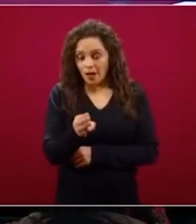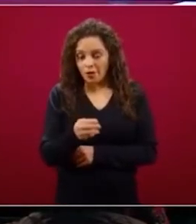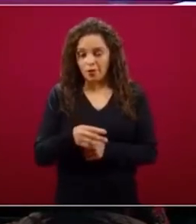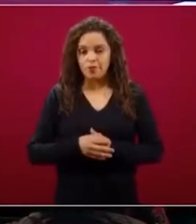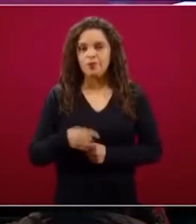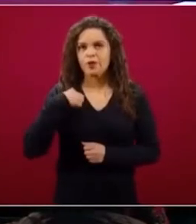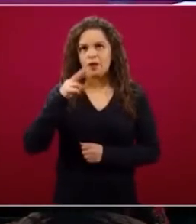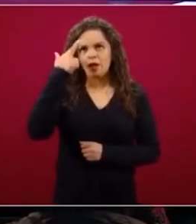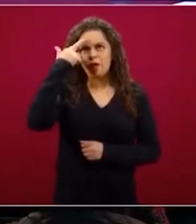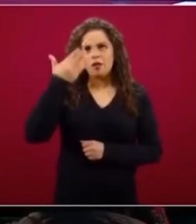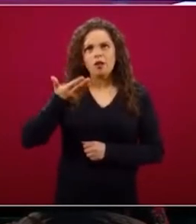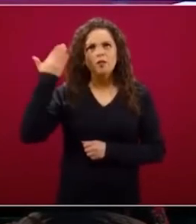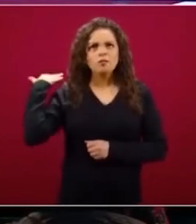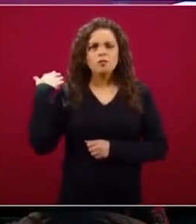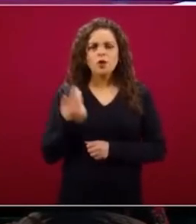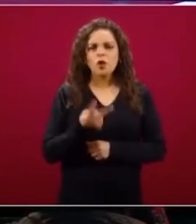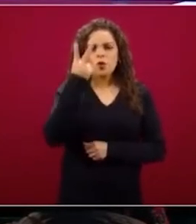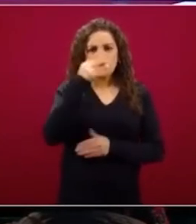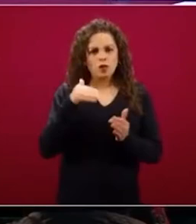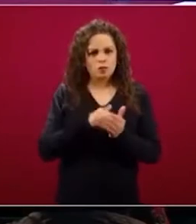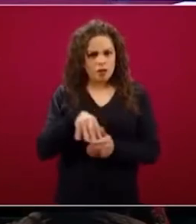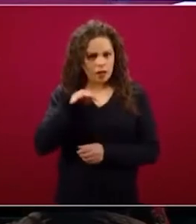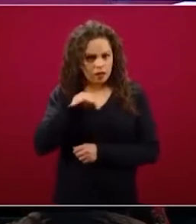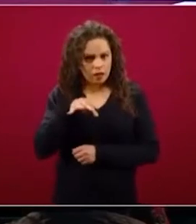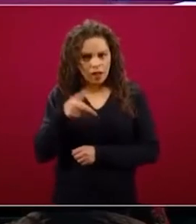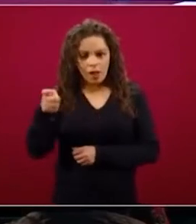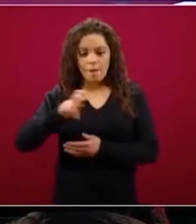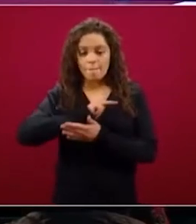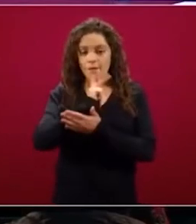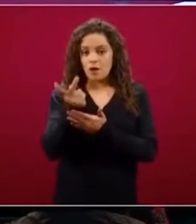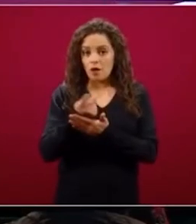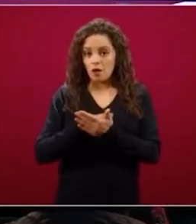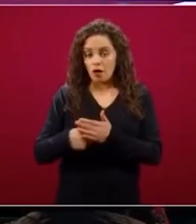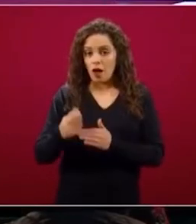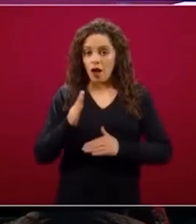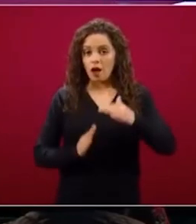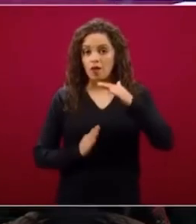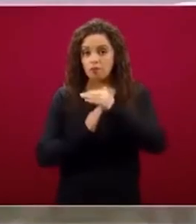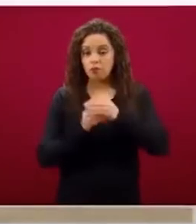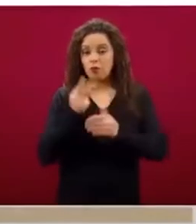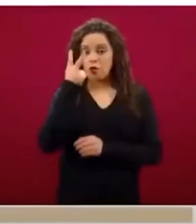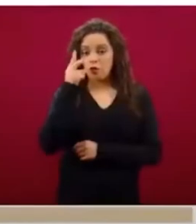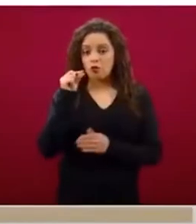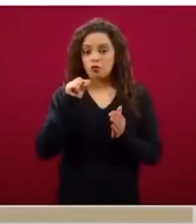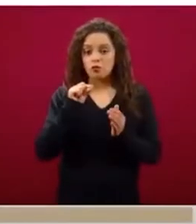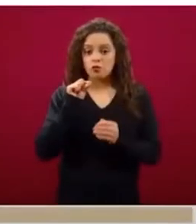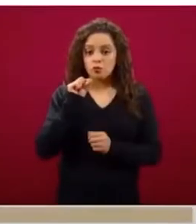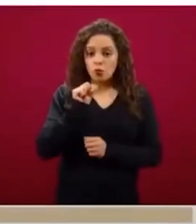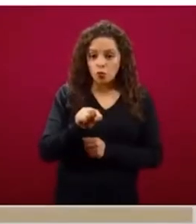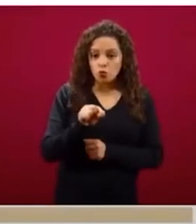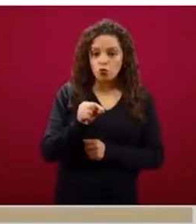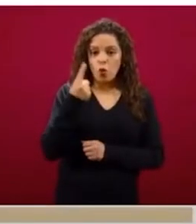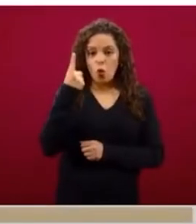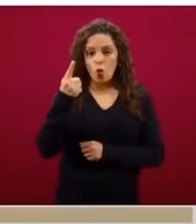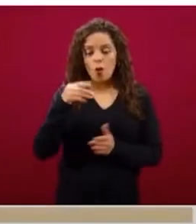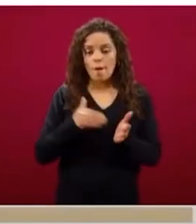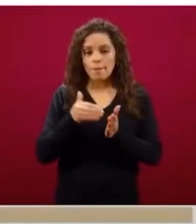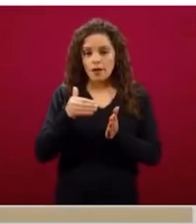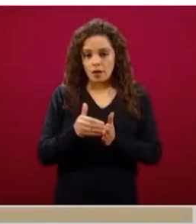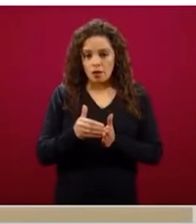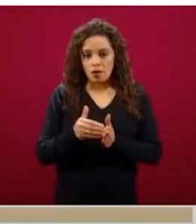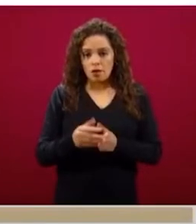a ustedes que en el 2019 el programa tiene una meta de 2.1 millón de productores un presupuesto de 11 millones